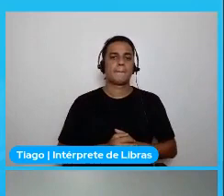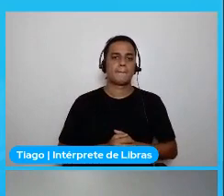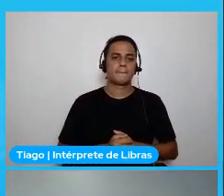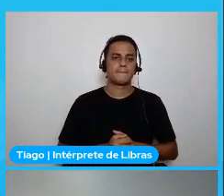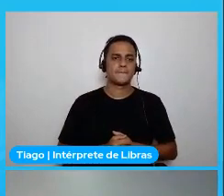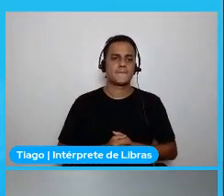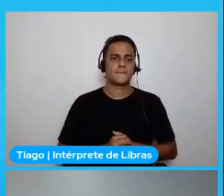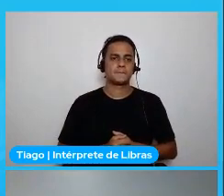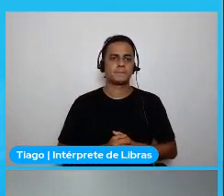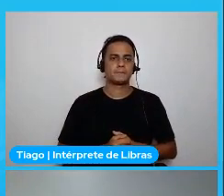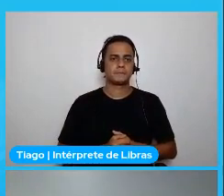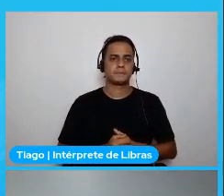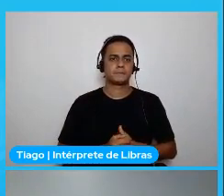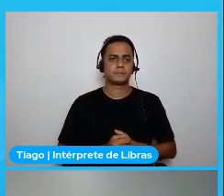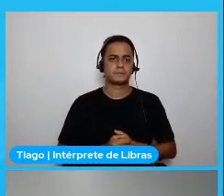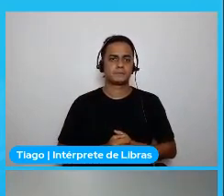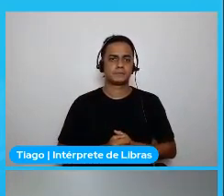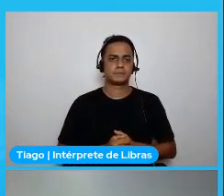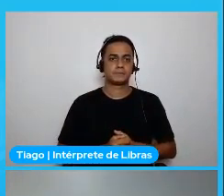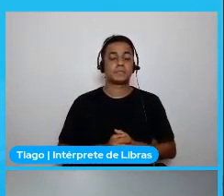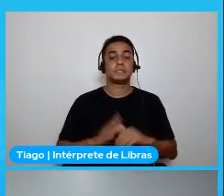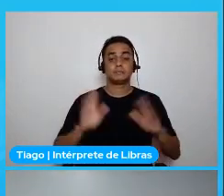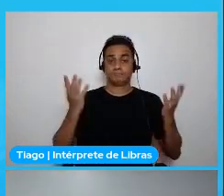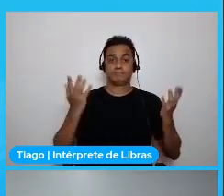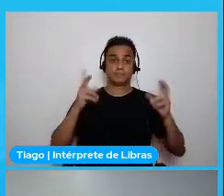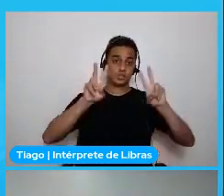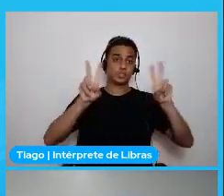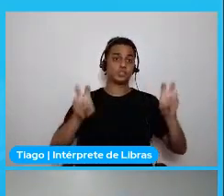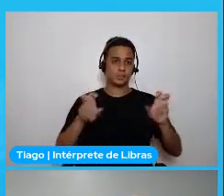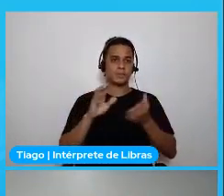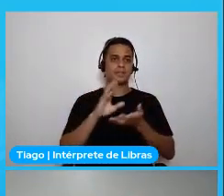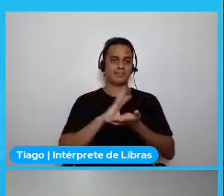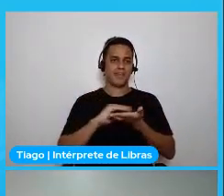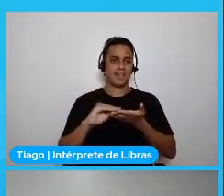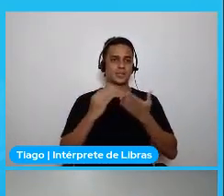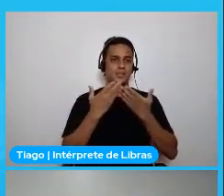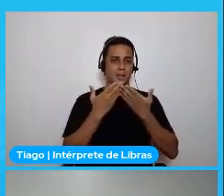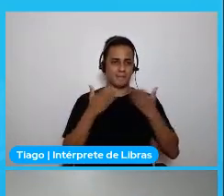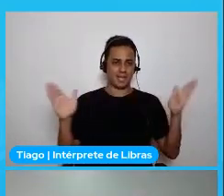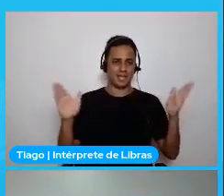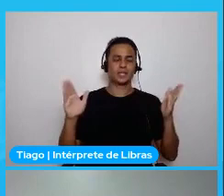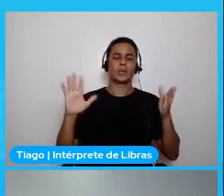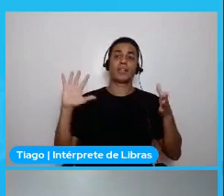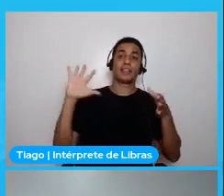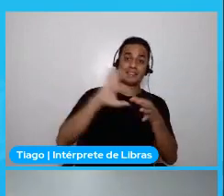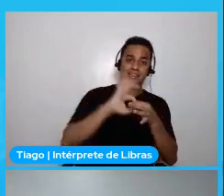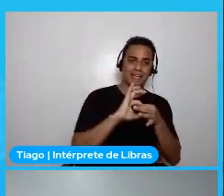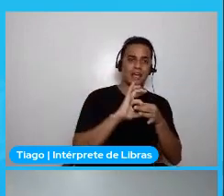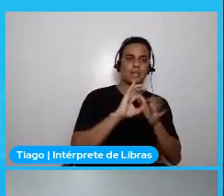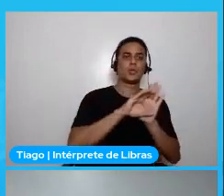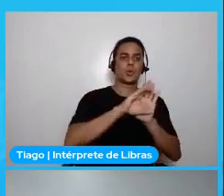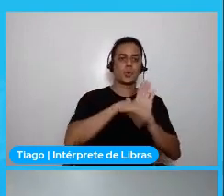Luego de que hablamos un poquito de datos abiertos, hay dentro de este mismo concepto de datos abiertos, hay